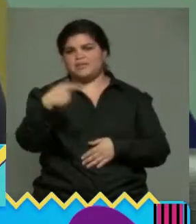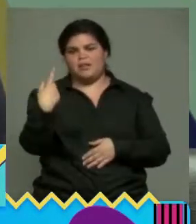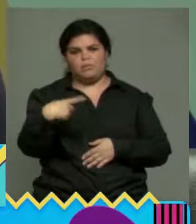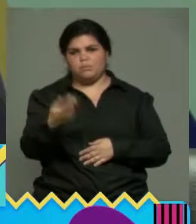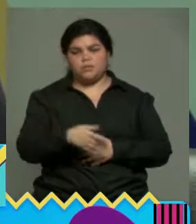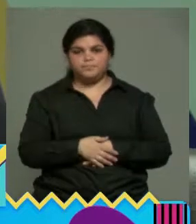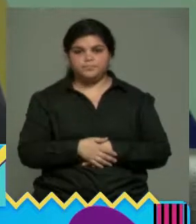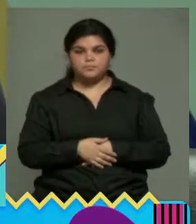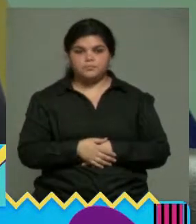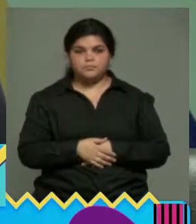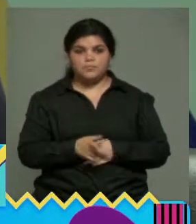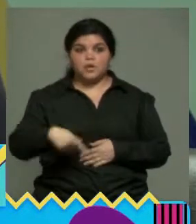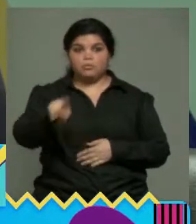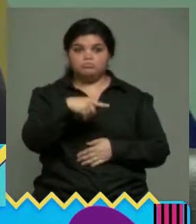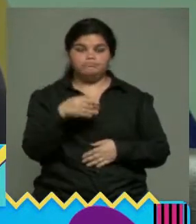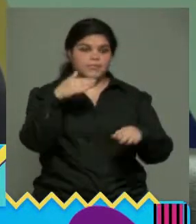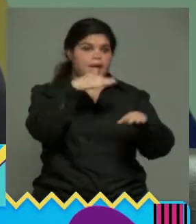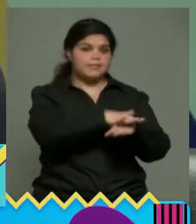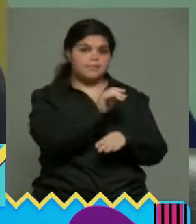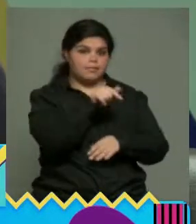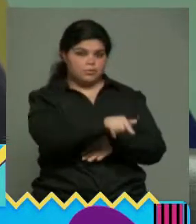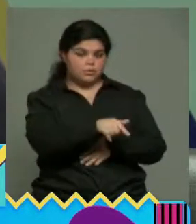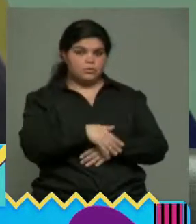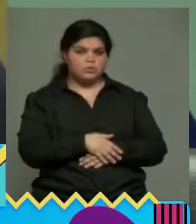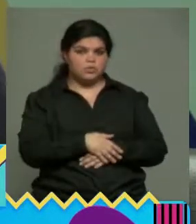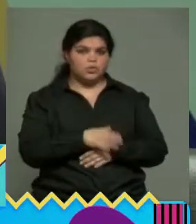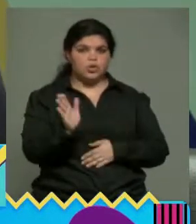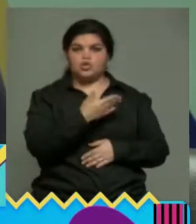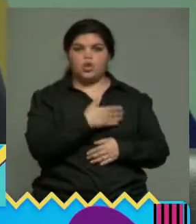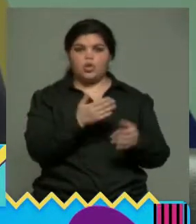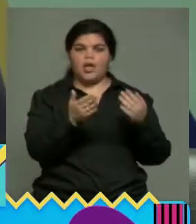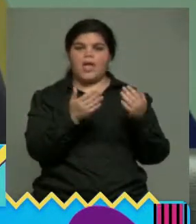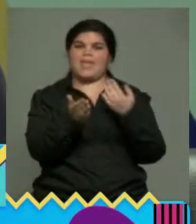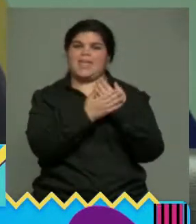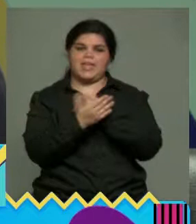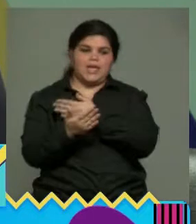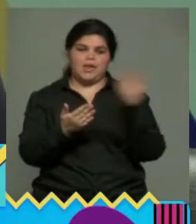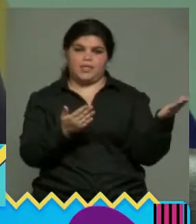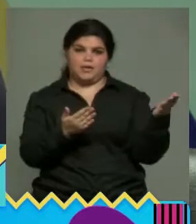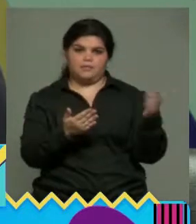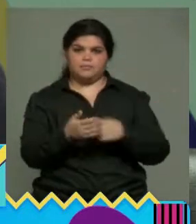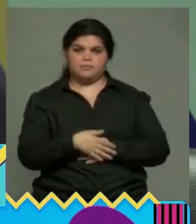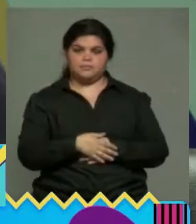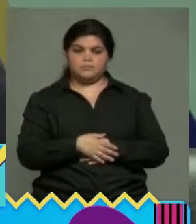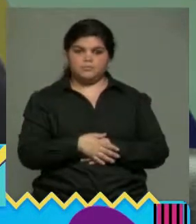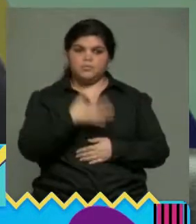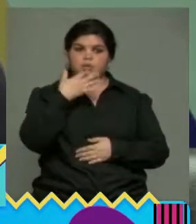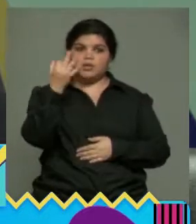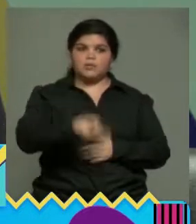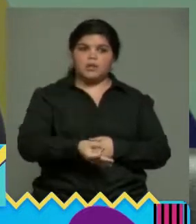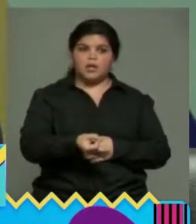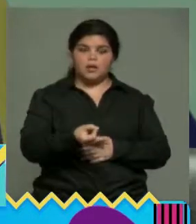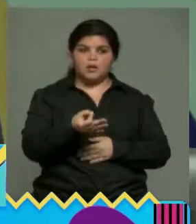Usted va en el centro, ya todo el mundo va por la izquierda. Y la verdad que la prioridad para la baja